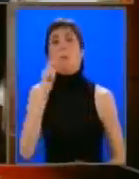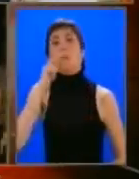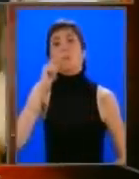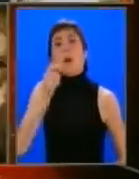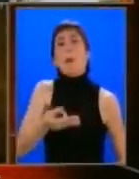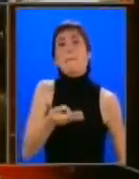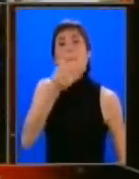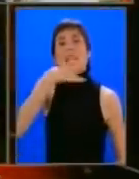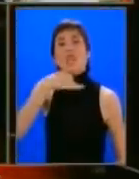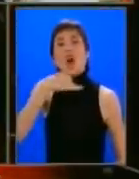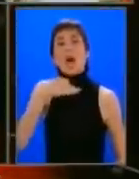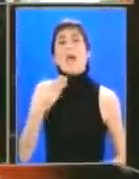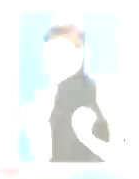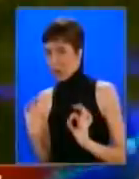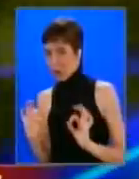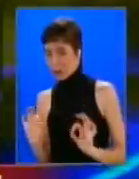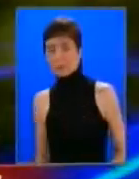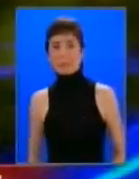de este festival.